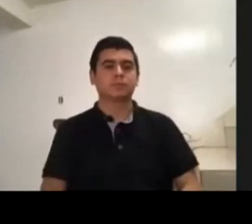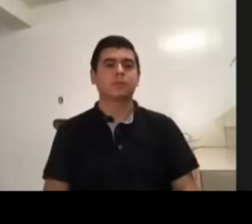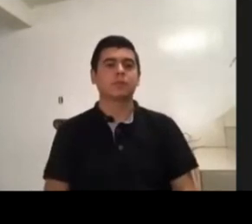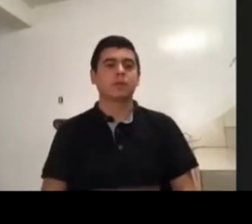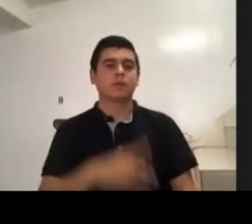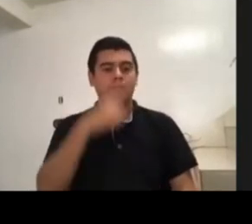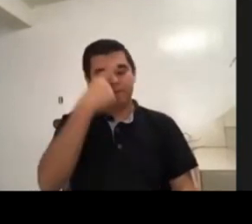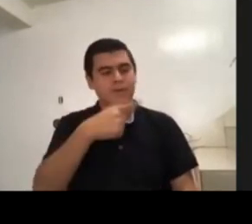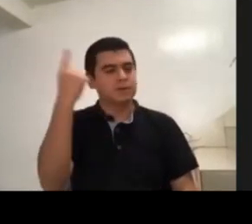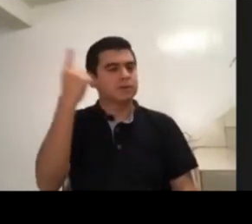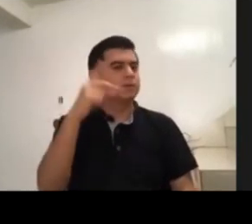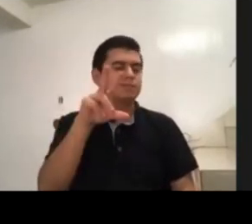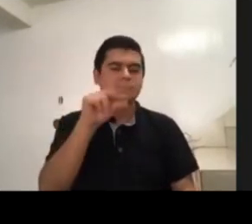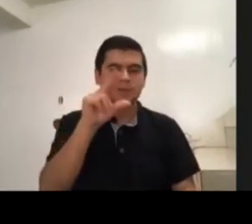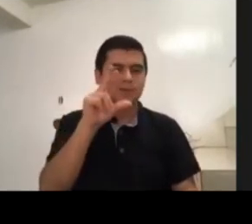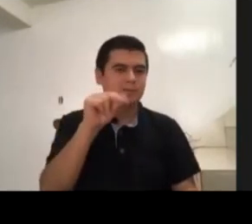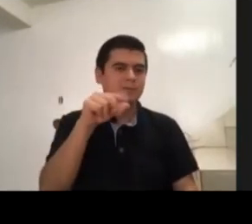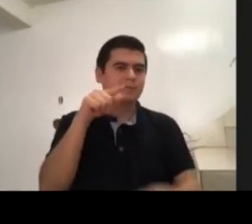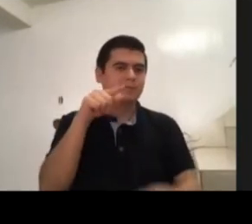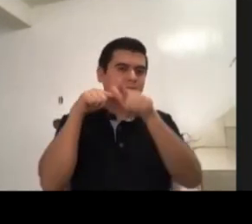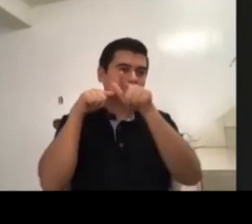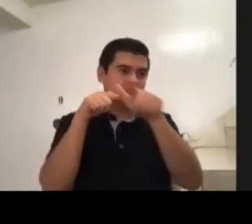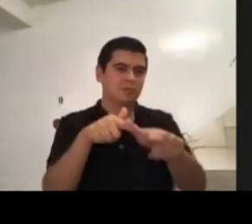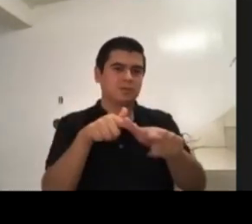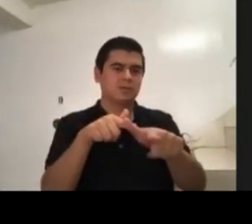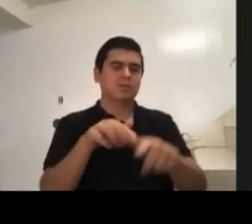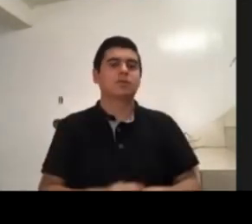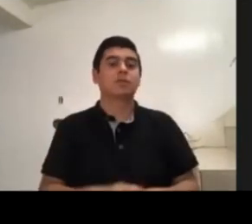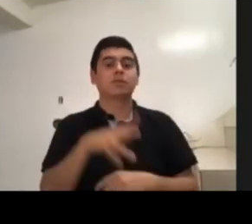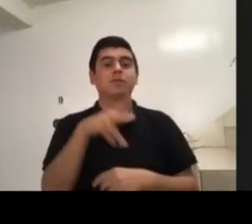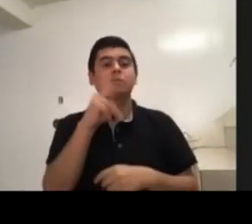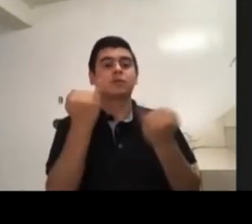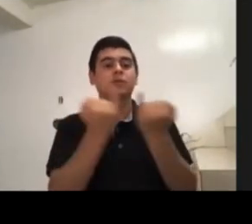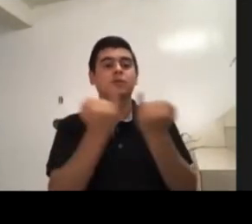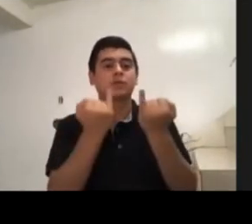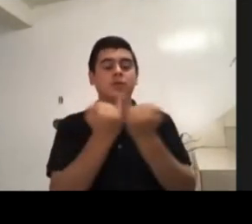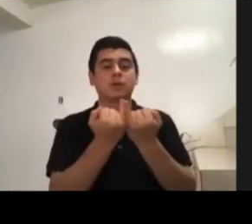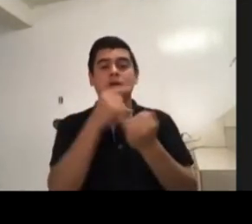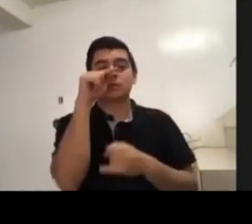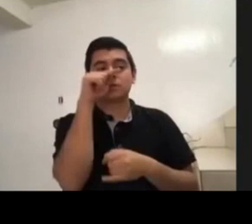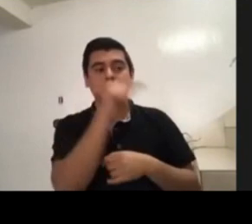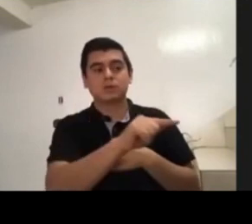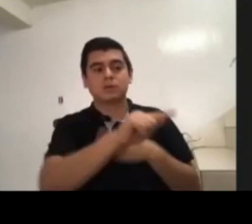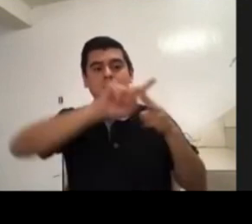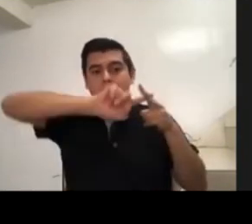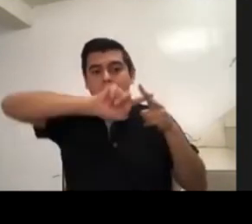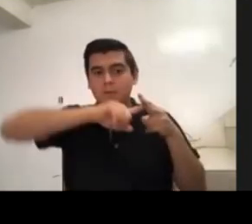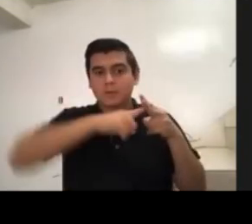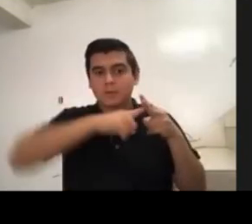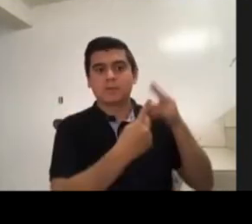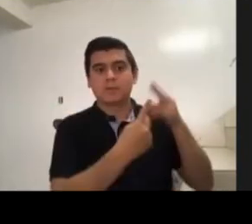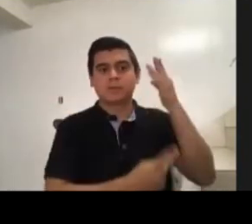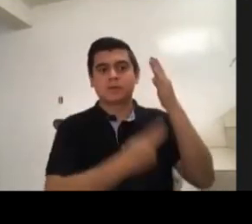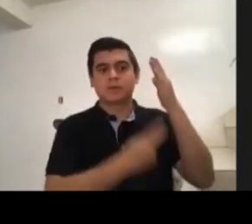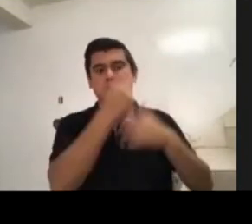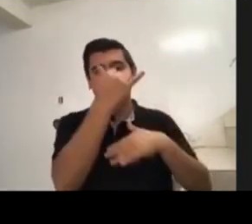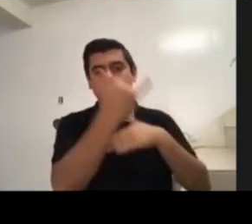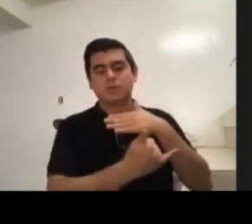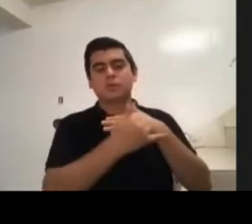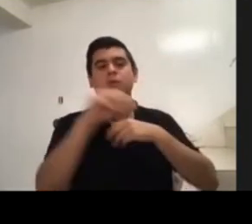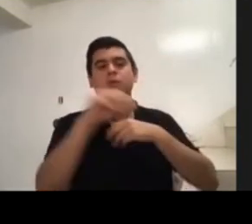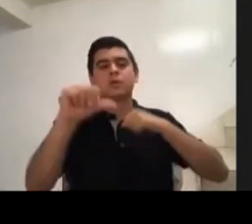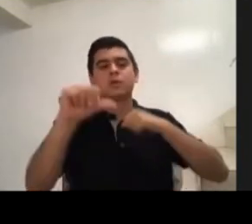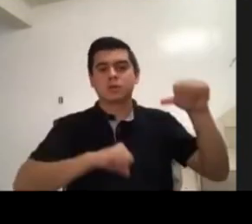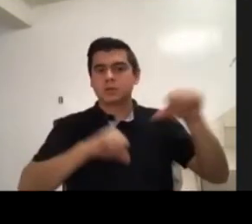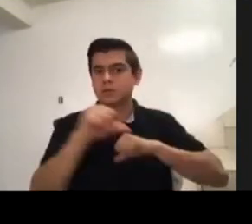pero no se toma fácil. A partir de ahí es que entonces sí podemos comenzar a promover actitudes de respeto